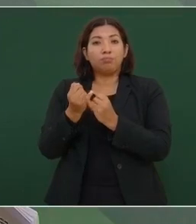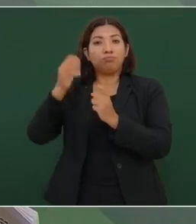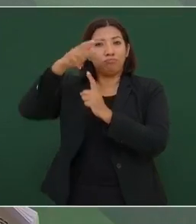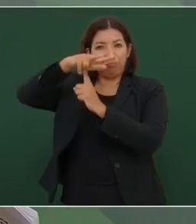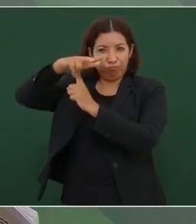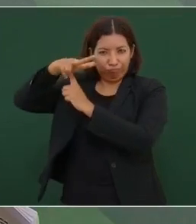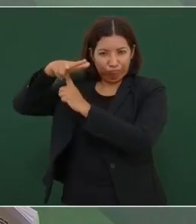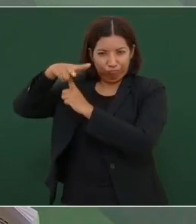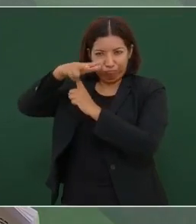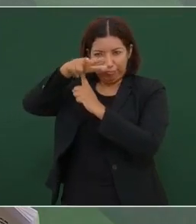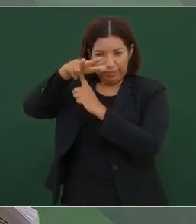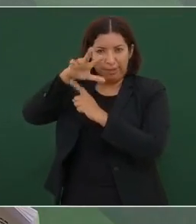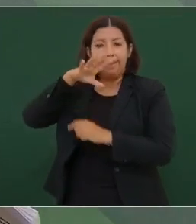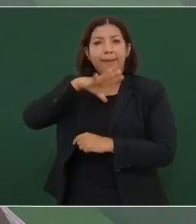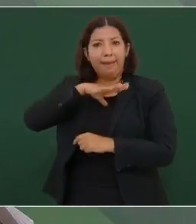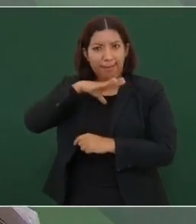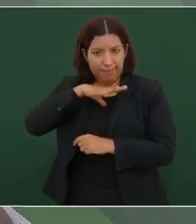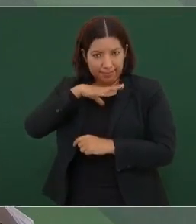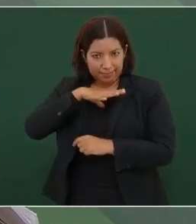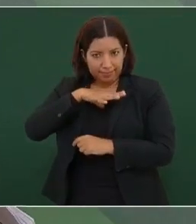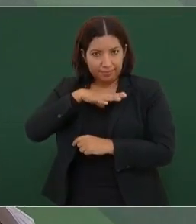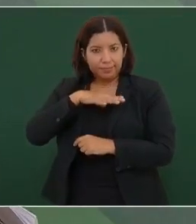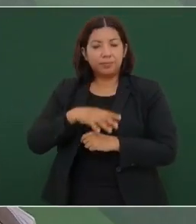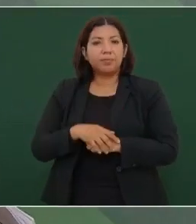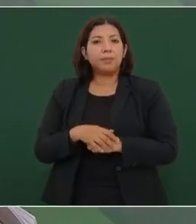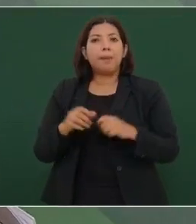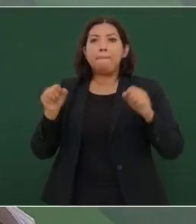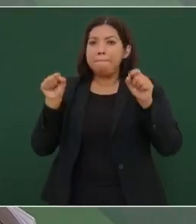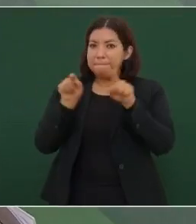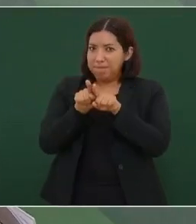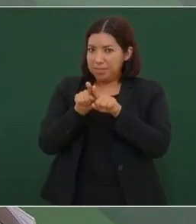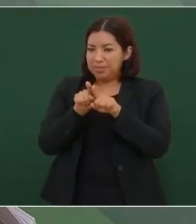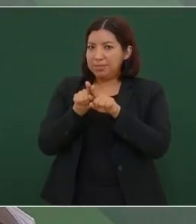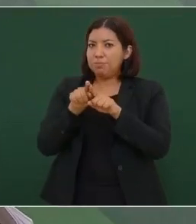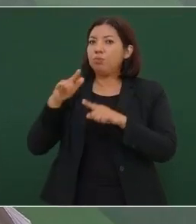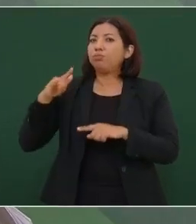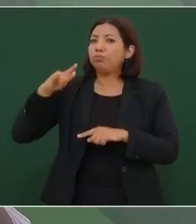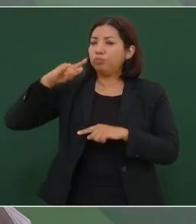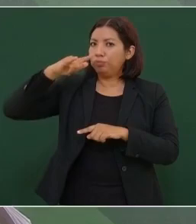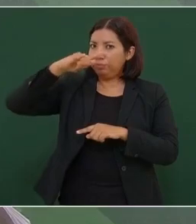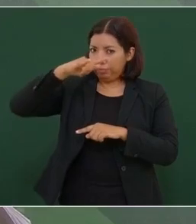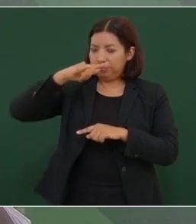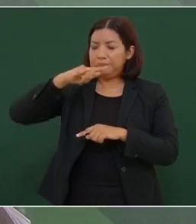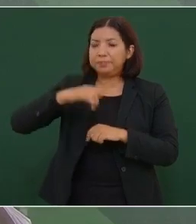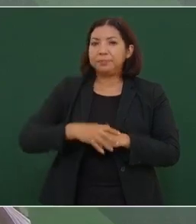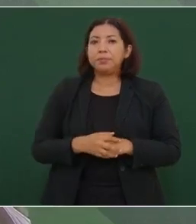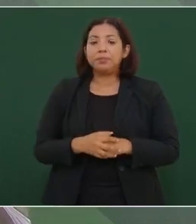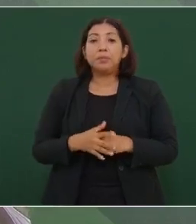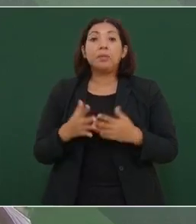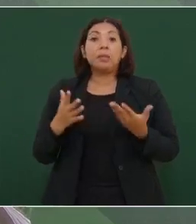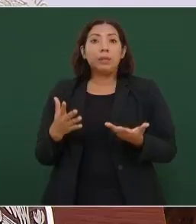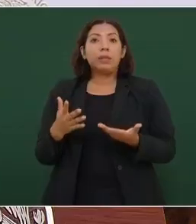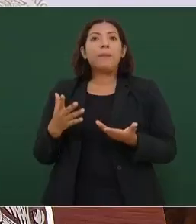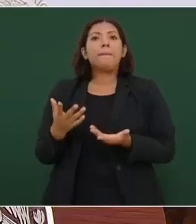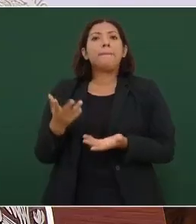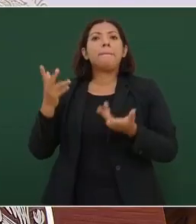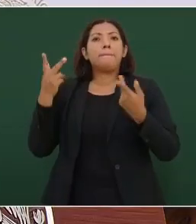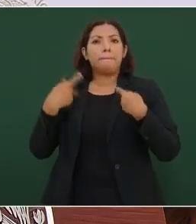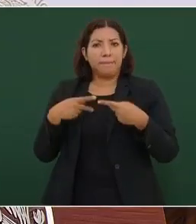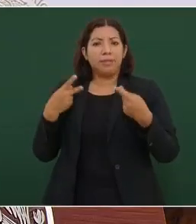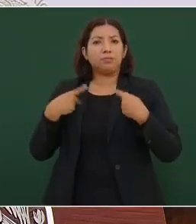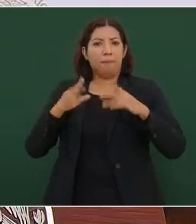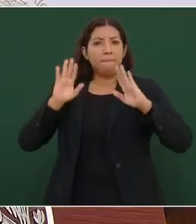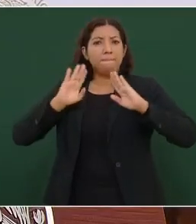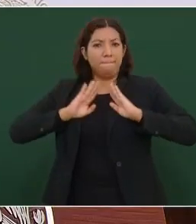drones y los aeronaves serán de la Fuerza Aérea Mexicana, operados por personal de Fuerza Aérea